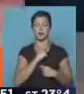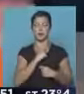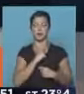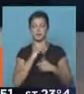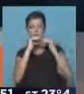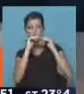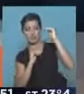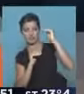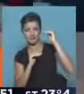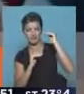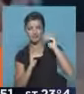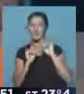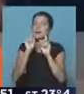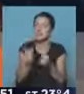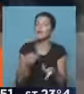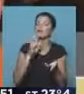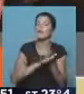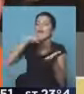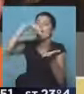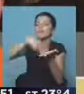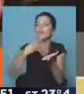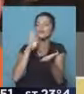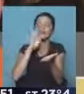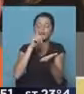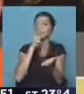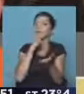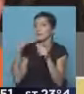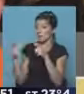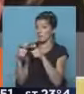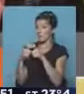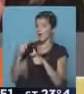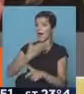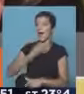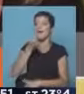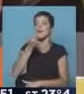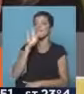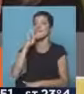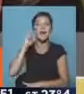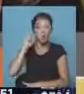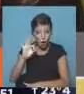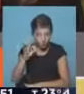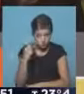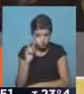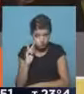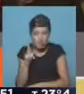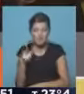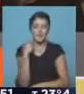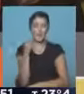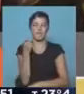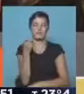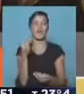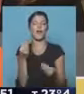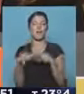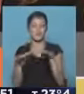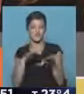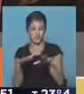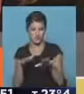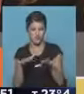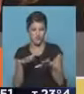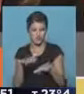sherrill del centro de los eeuu uno mira la película fargo y ya tiene ahí un indicador de lo que es eso ni que hablar